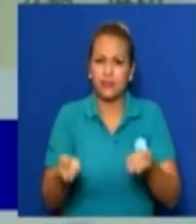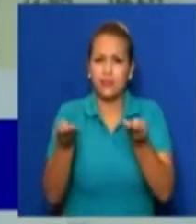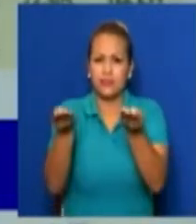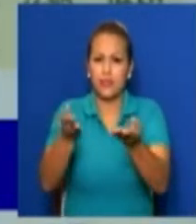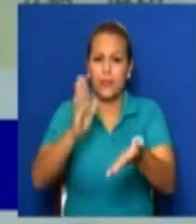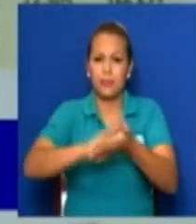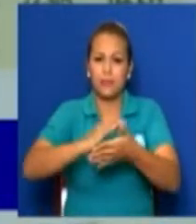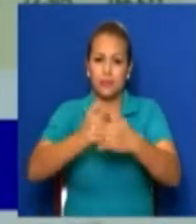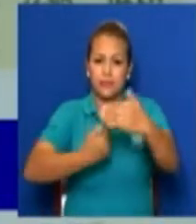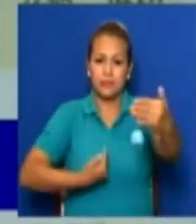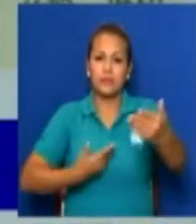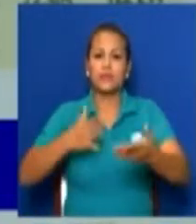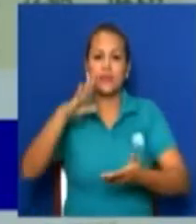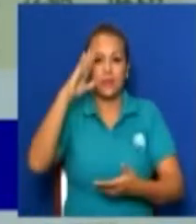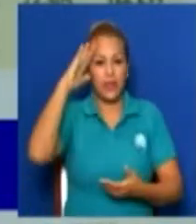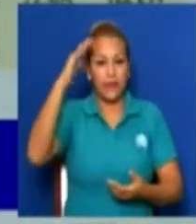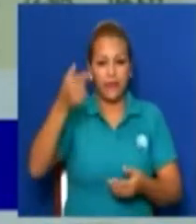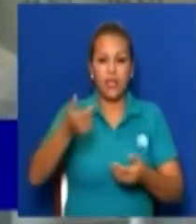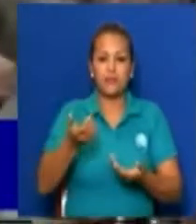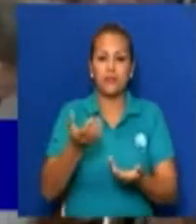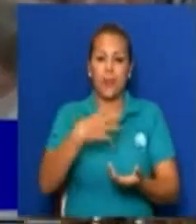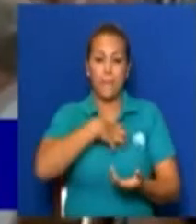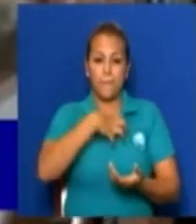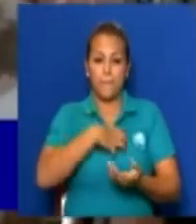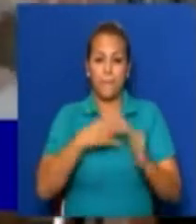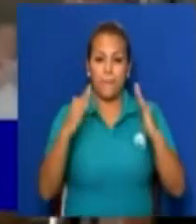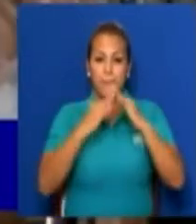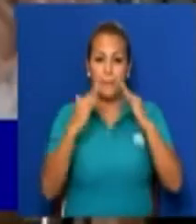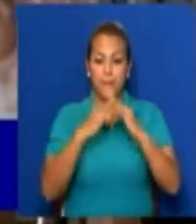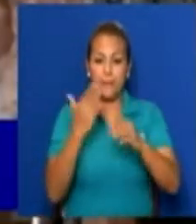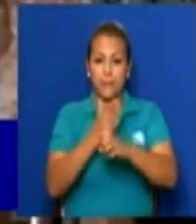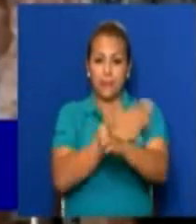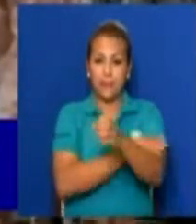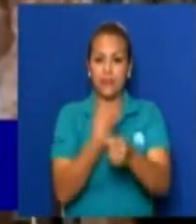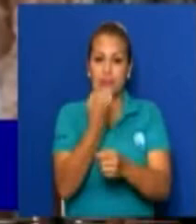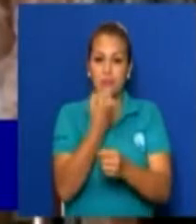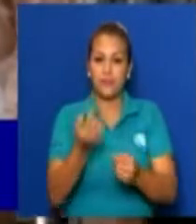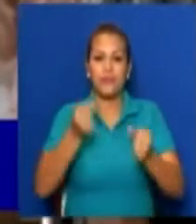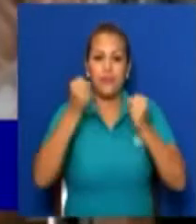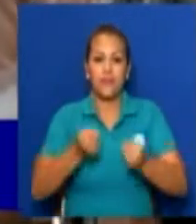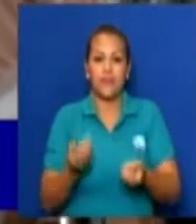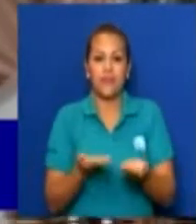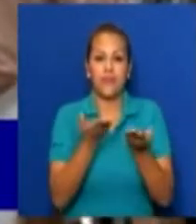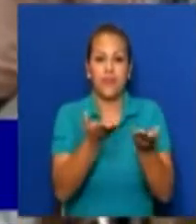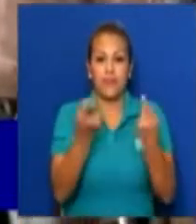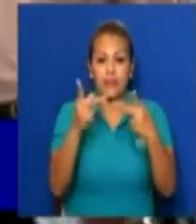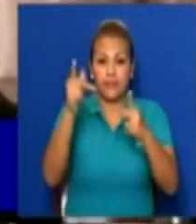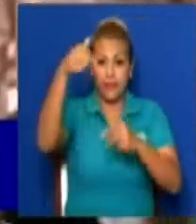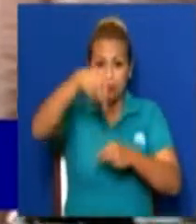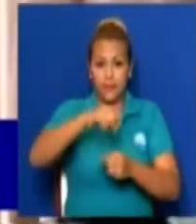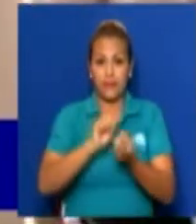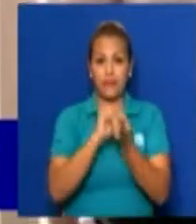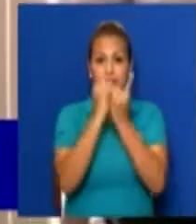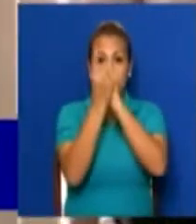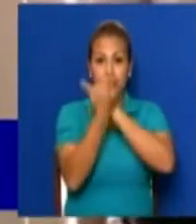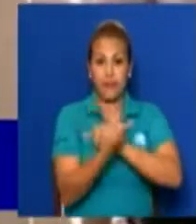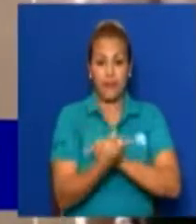títulos de propiedad se les reconoce a las mujeres. Es decir, la mujer es